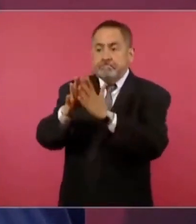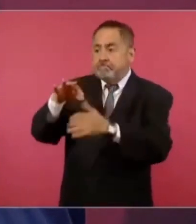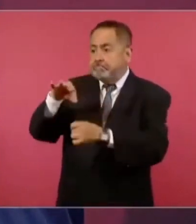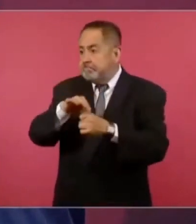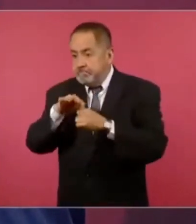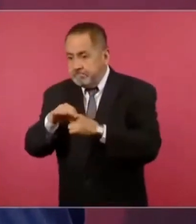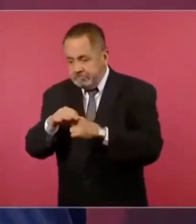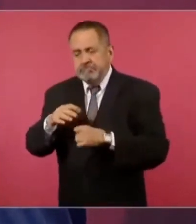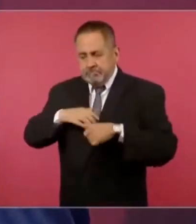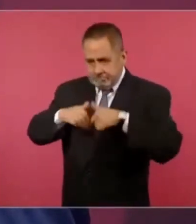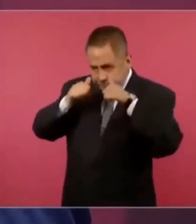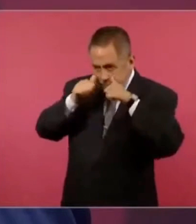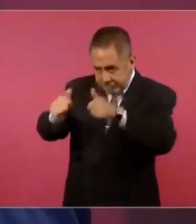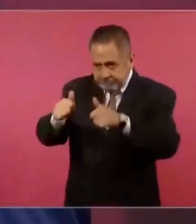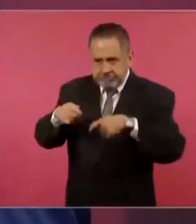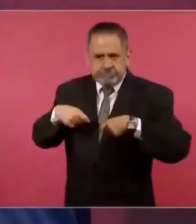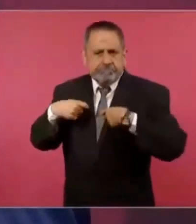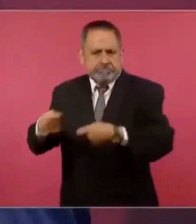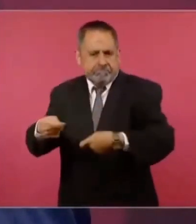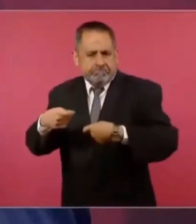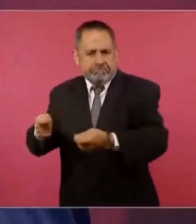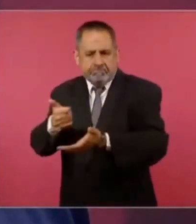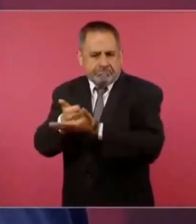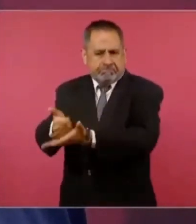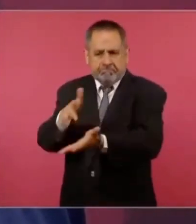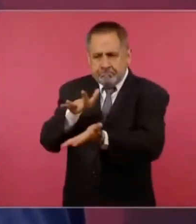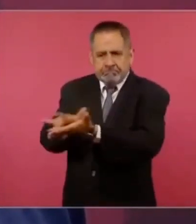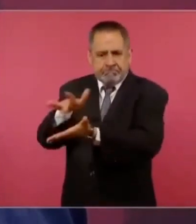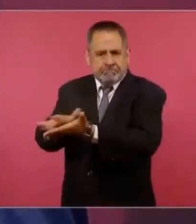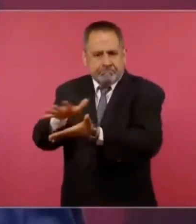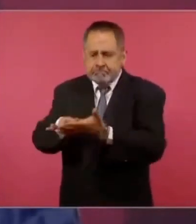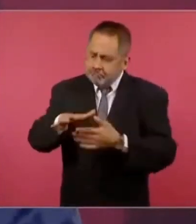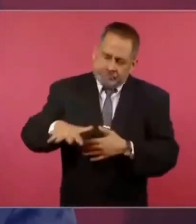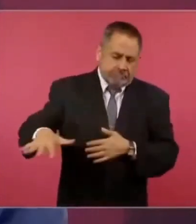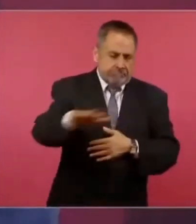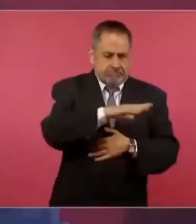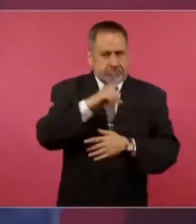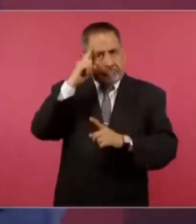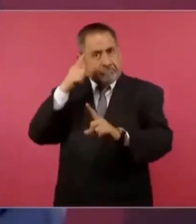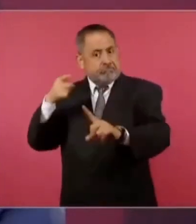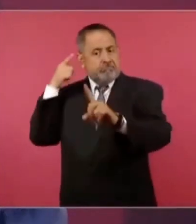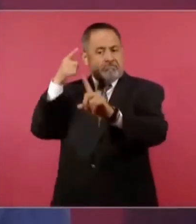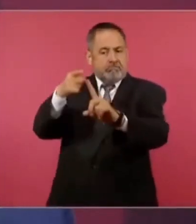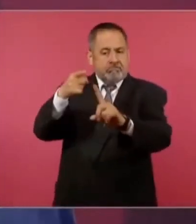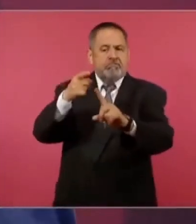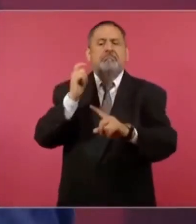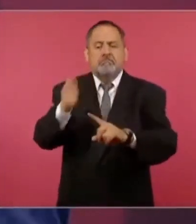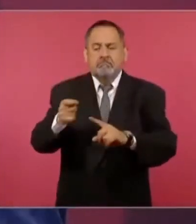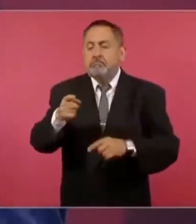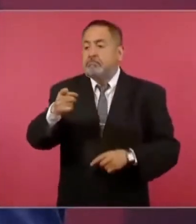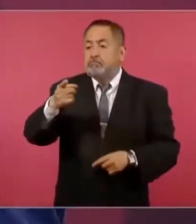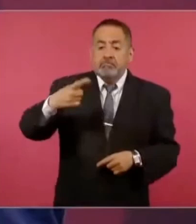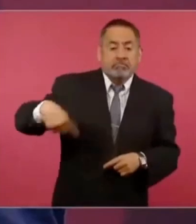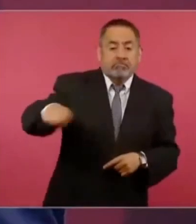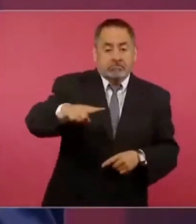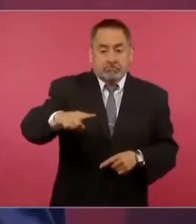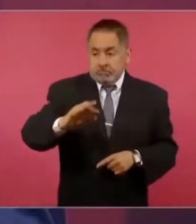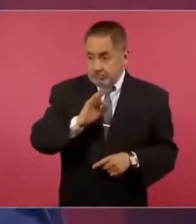La función principal de un gobierno democrático es procurar la felicidad